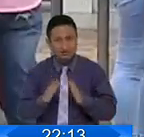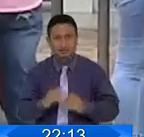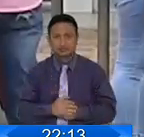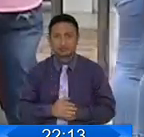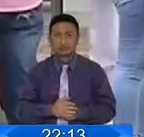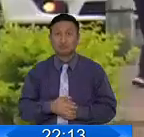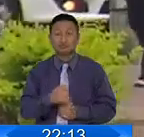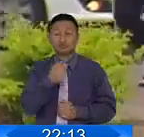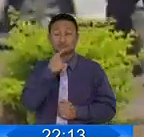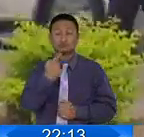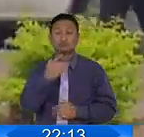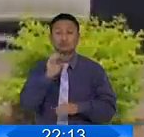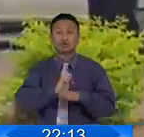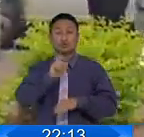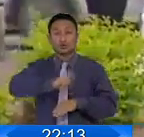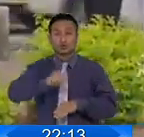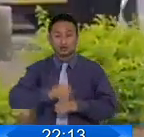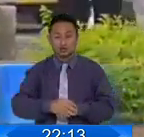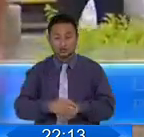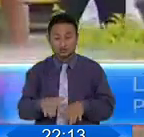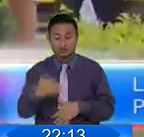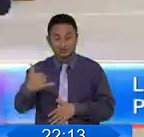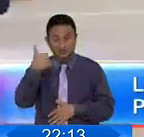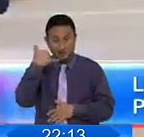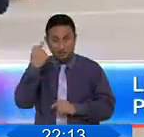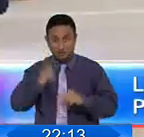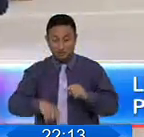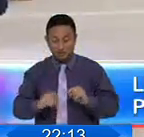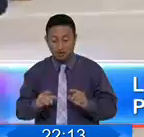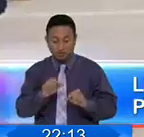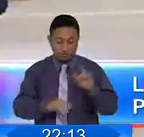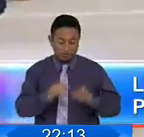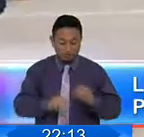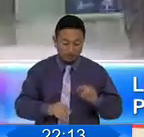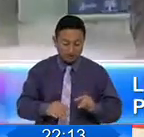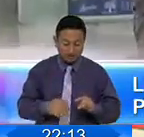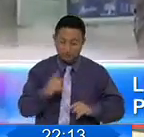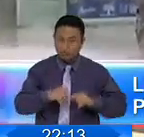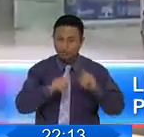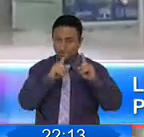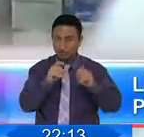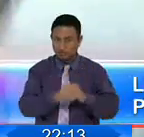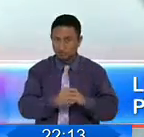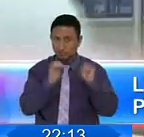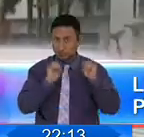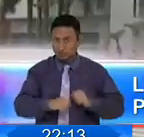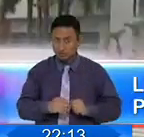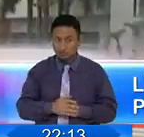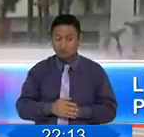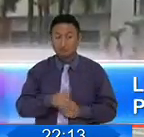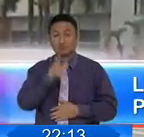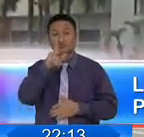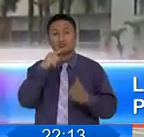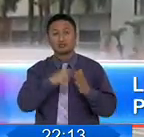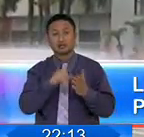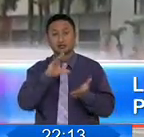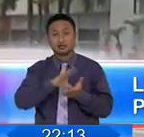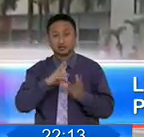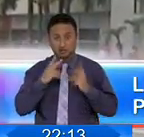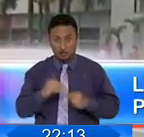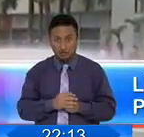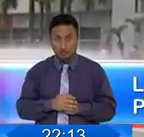para los ecuatorianos que no pueden acceder por teléfono o medios digitales a una consulta, están atendiendo más de 3,000 centros de salud